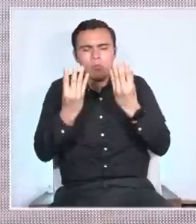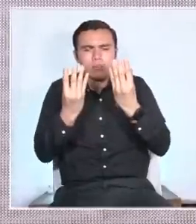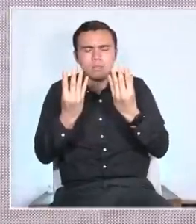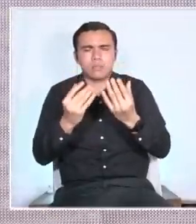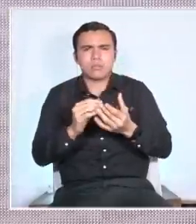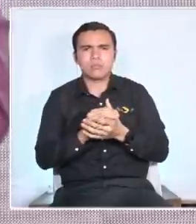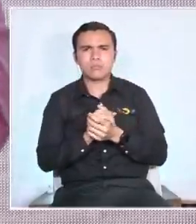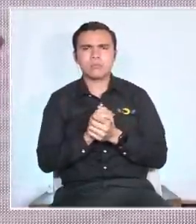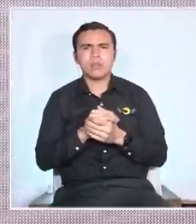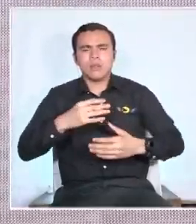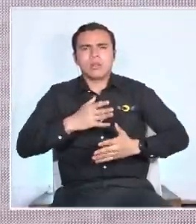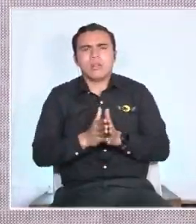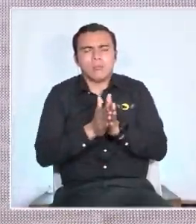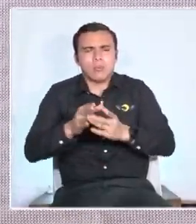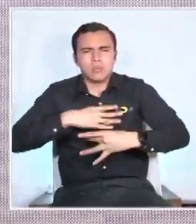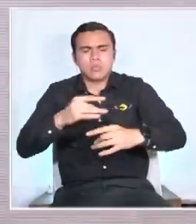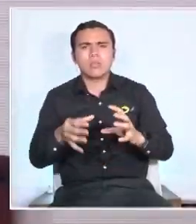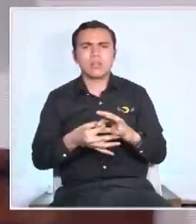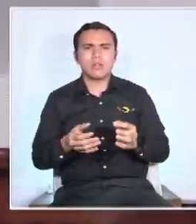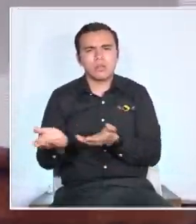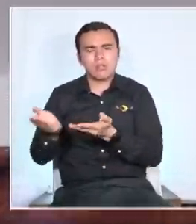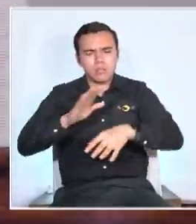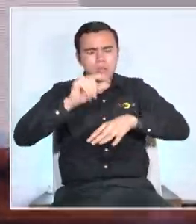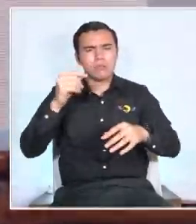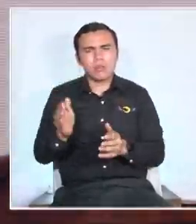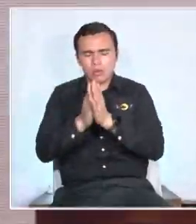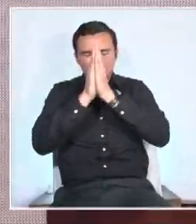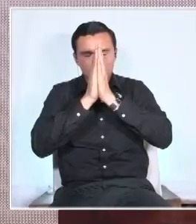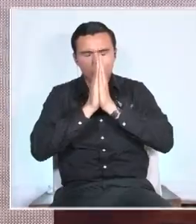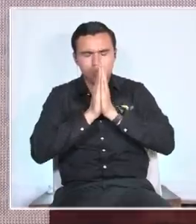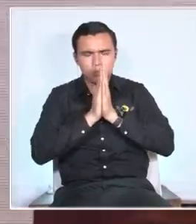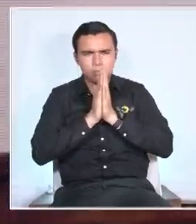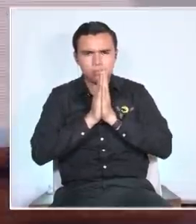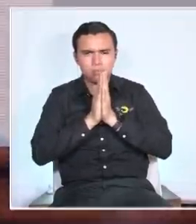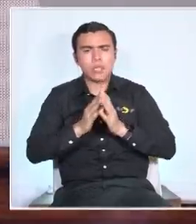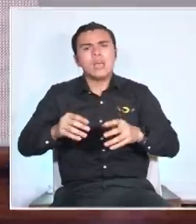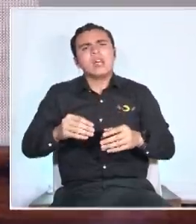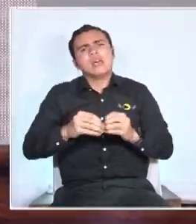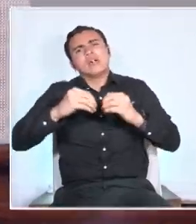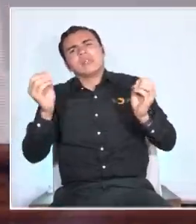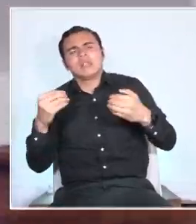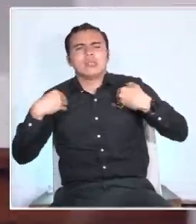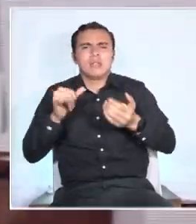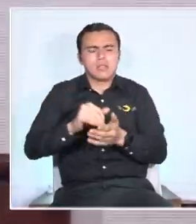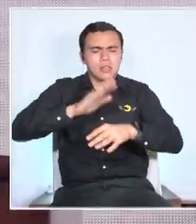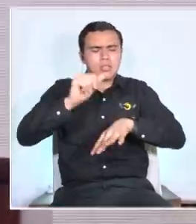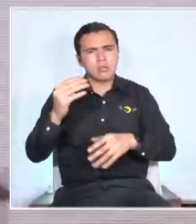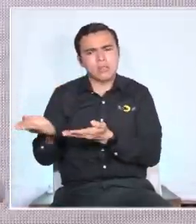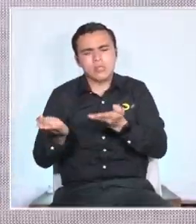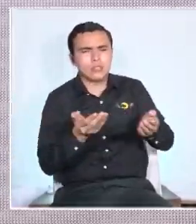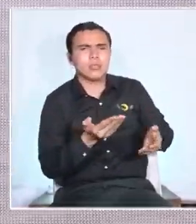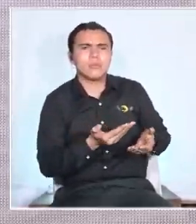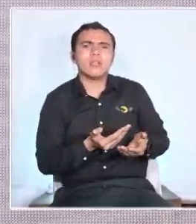apasionado. Nadie lo tenía que llamar para que viniera a la oración. Nadie lo tenía que llamar para que viniera a servir.